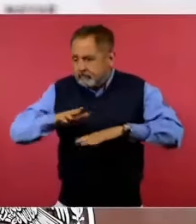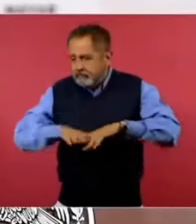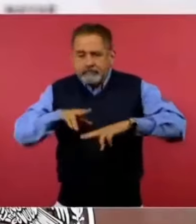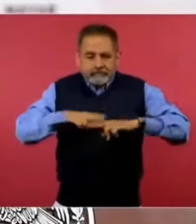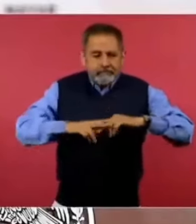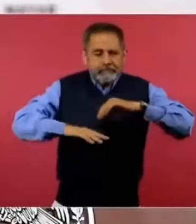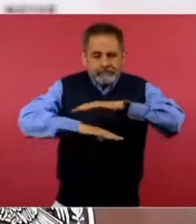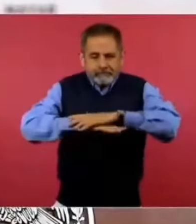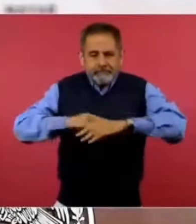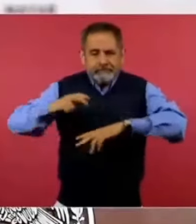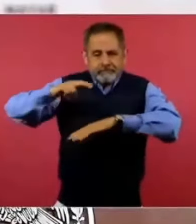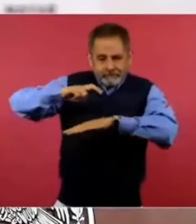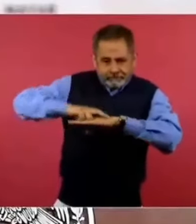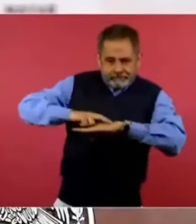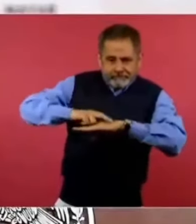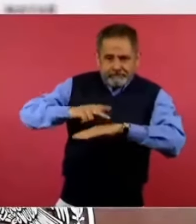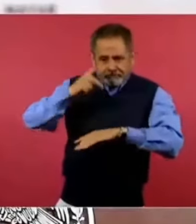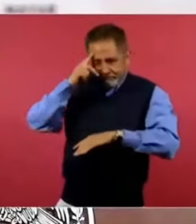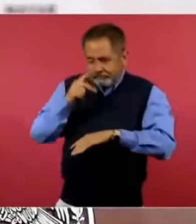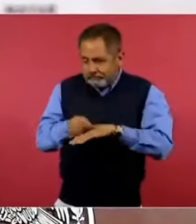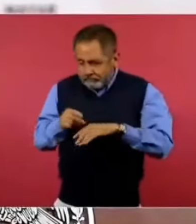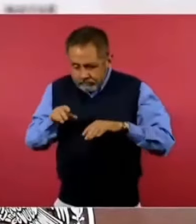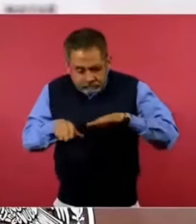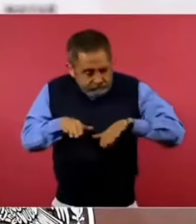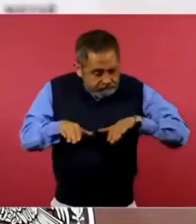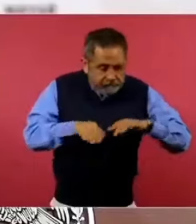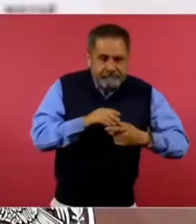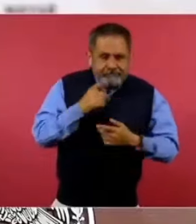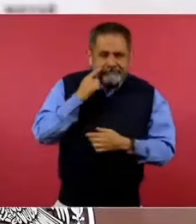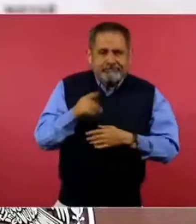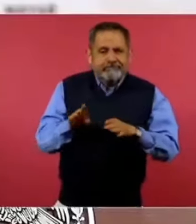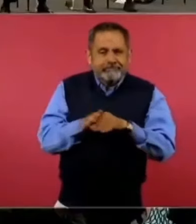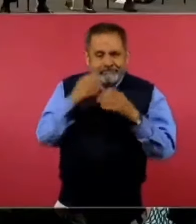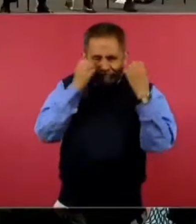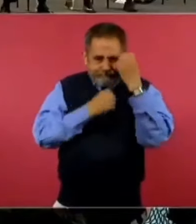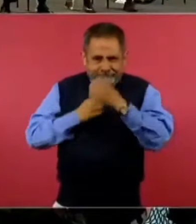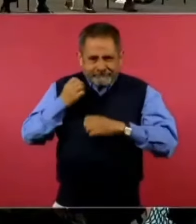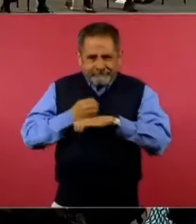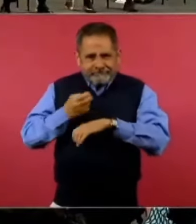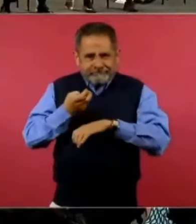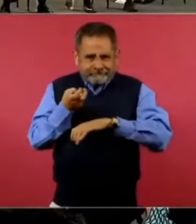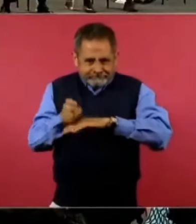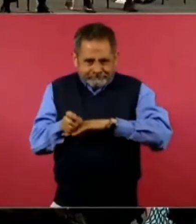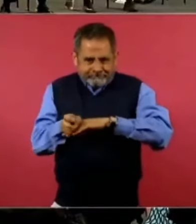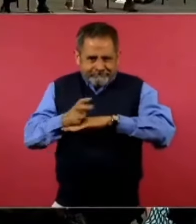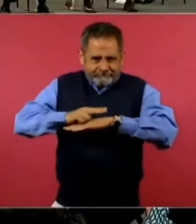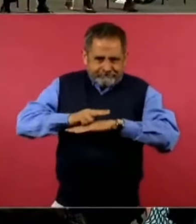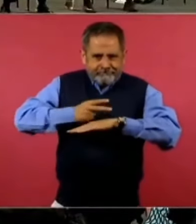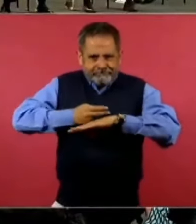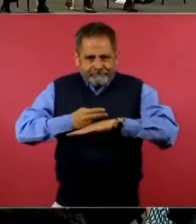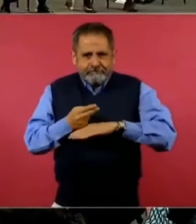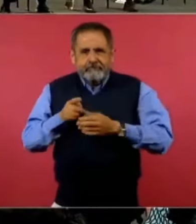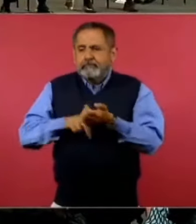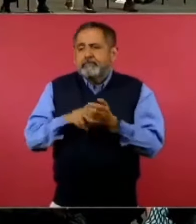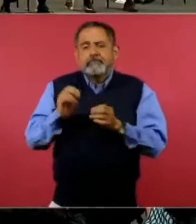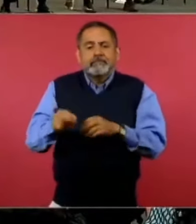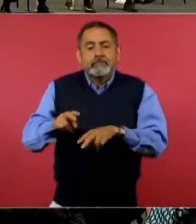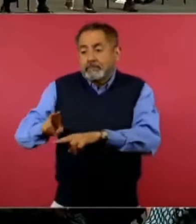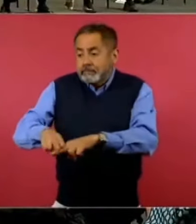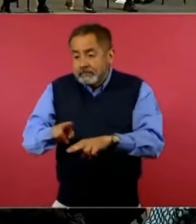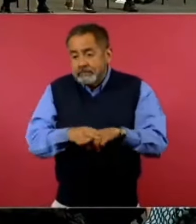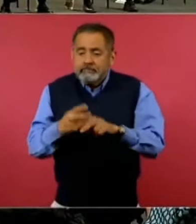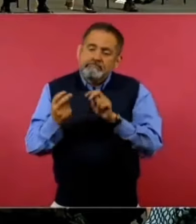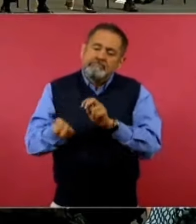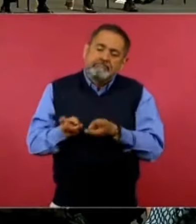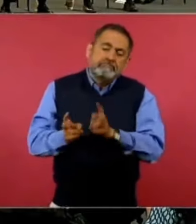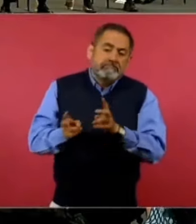que ver con las mesas de exploración donde se hacen Eh pues justamente las exploraciones de los médicos o los las sillas y los escritorios donde se